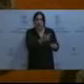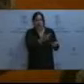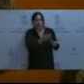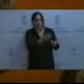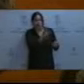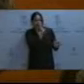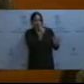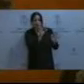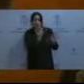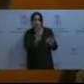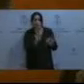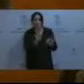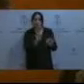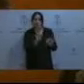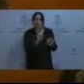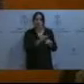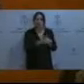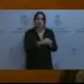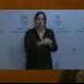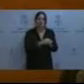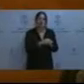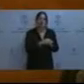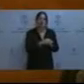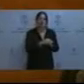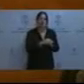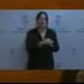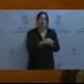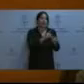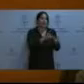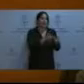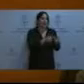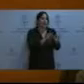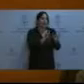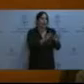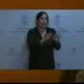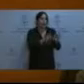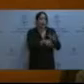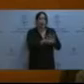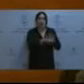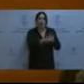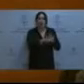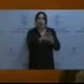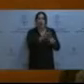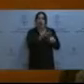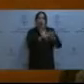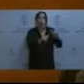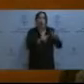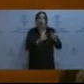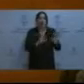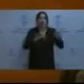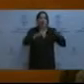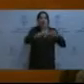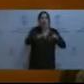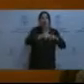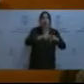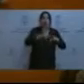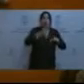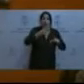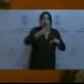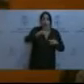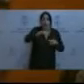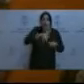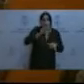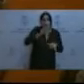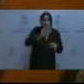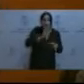deducimos que lo que seguirá es haciendo más de lo mismo, convocando mesas, no sabemos si para tomar el café con leche, y confrontar